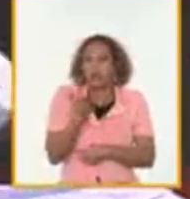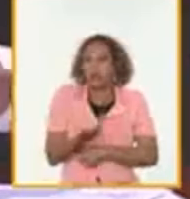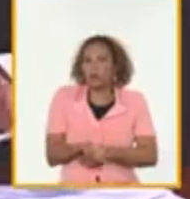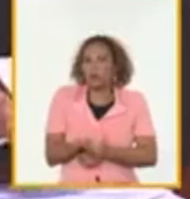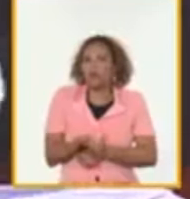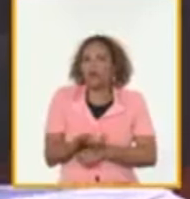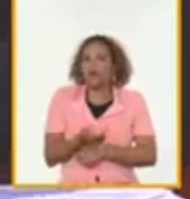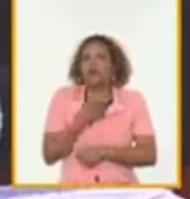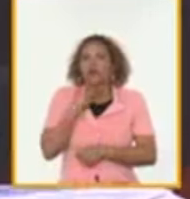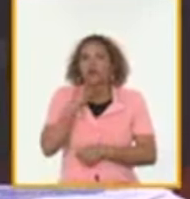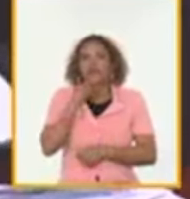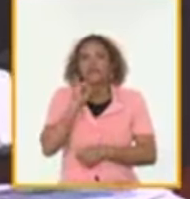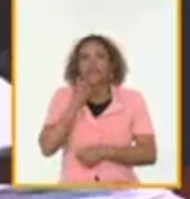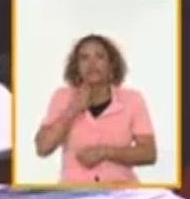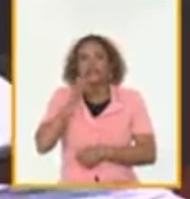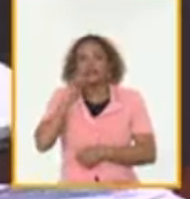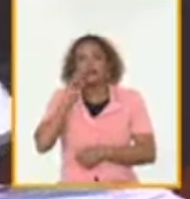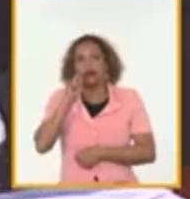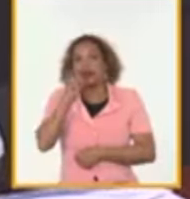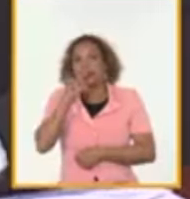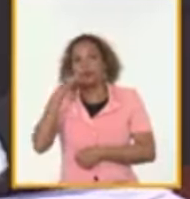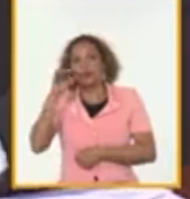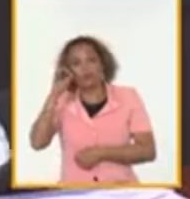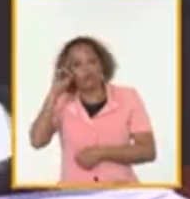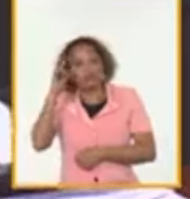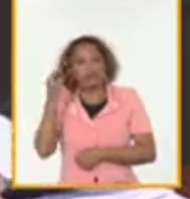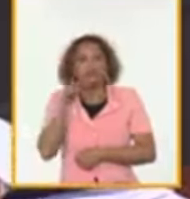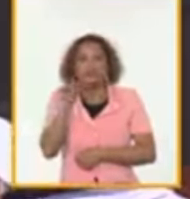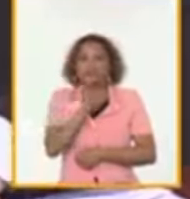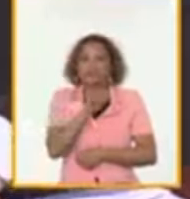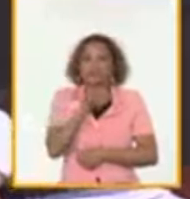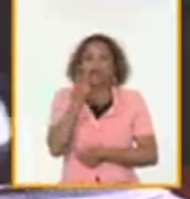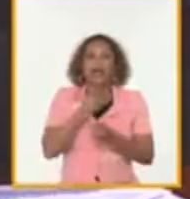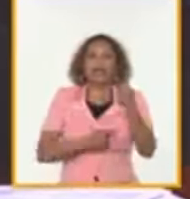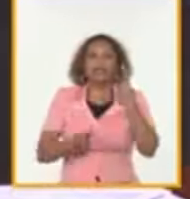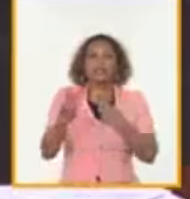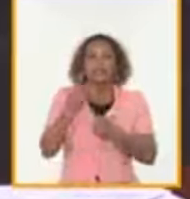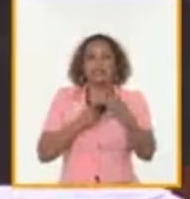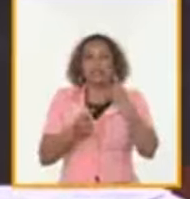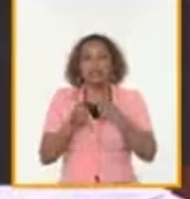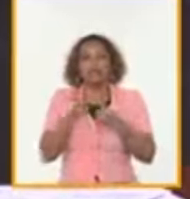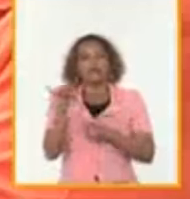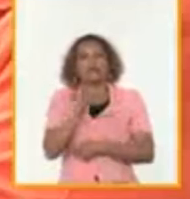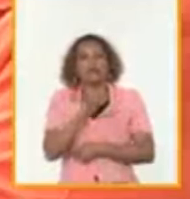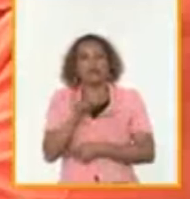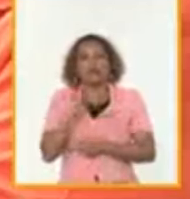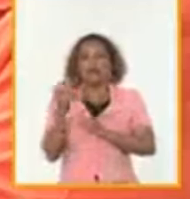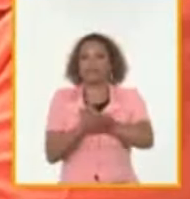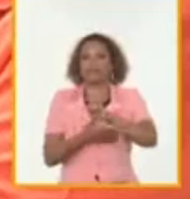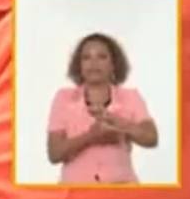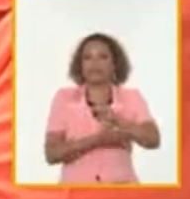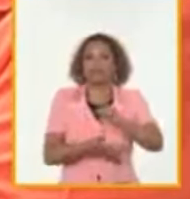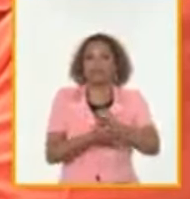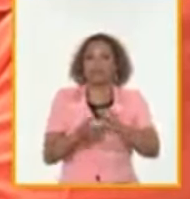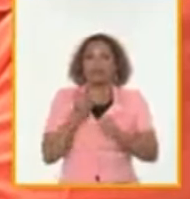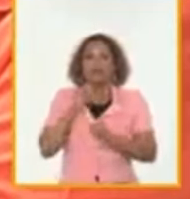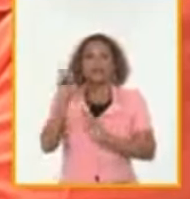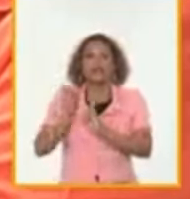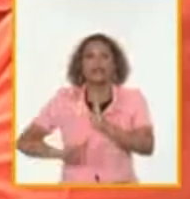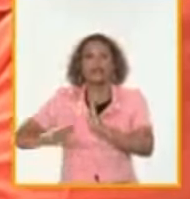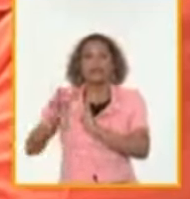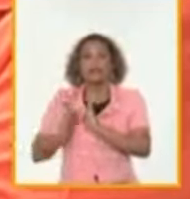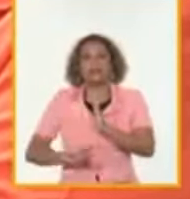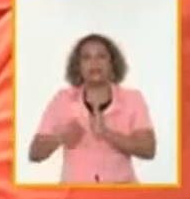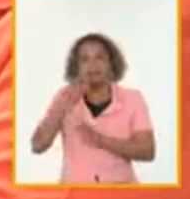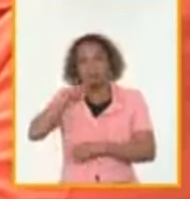siguen siendo la alternativa Y por supuesto lo que puede hacer en producción también nuestra nuestra safra para la energía del